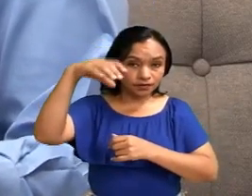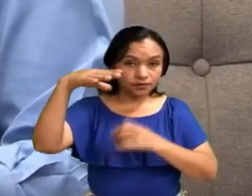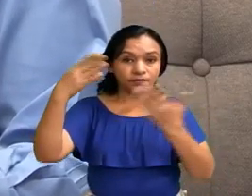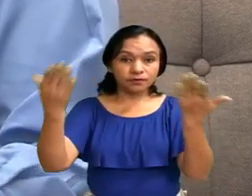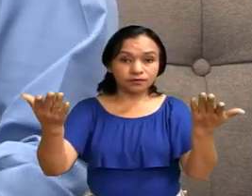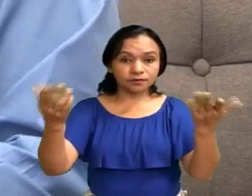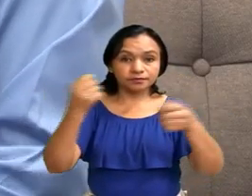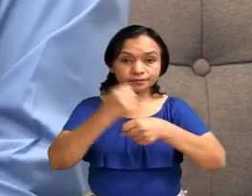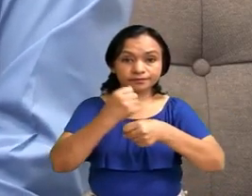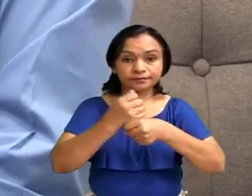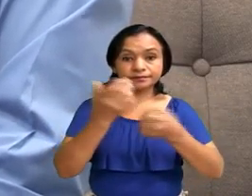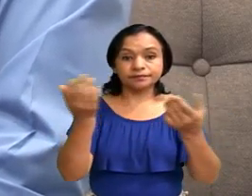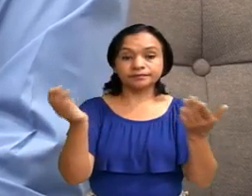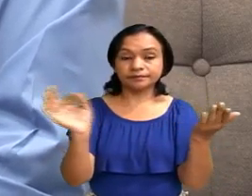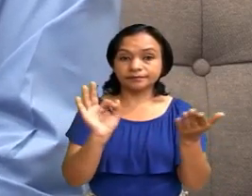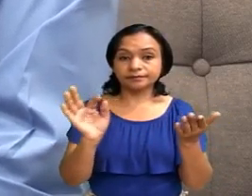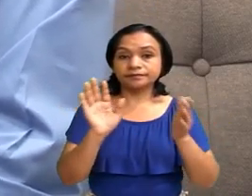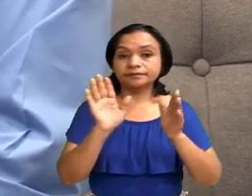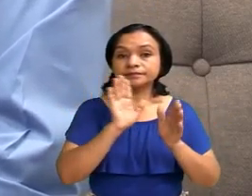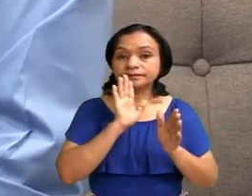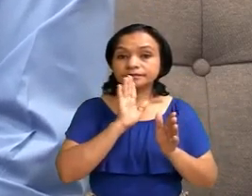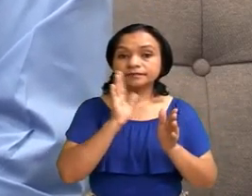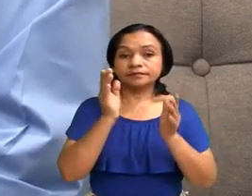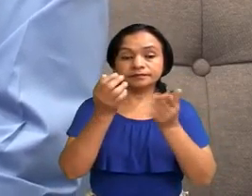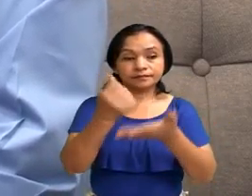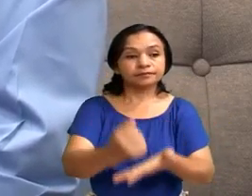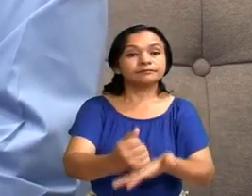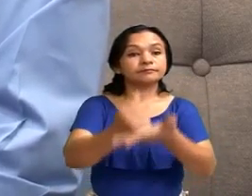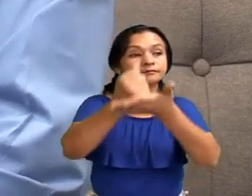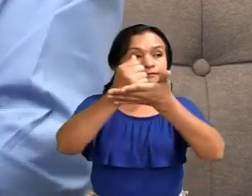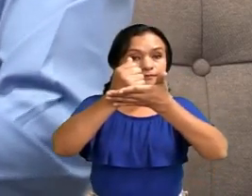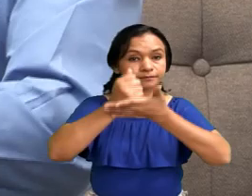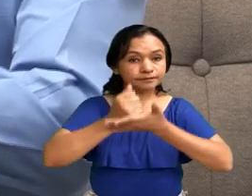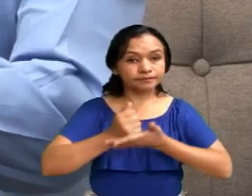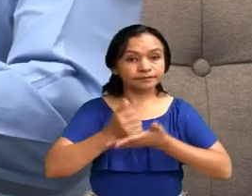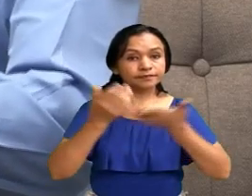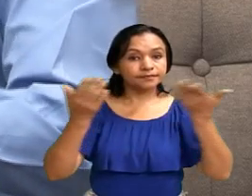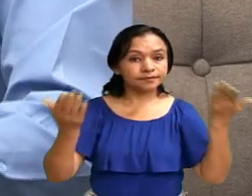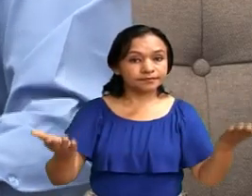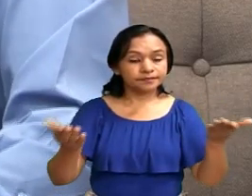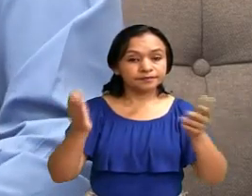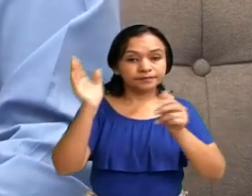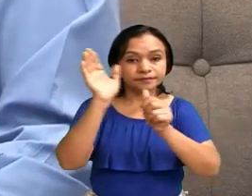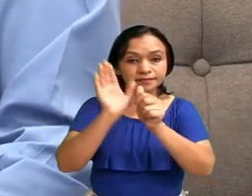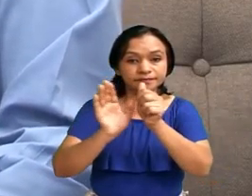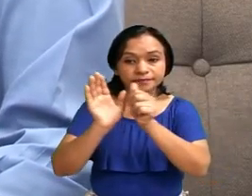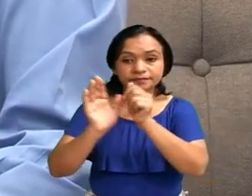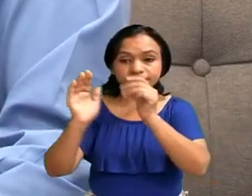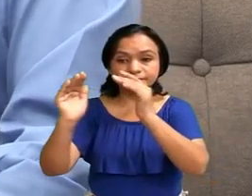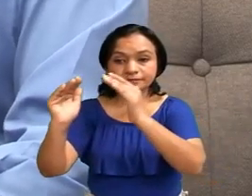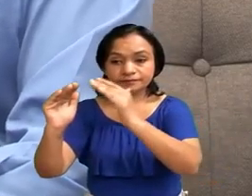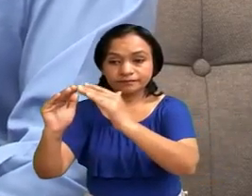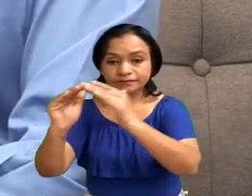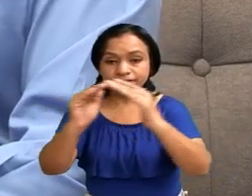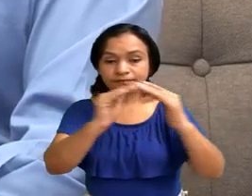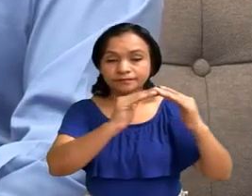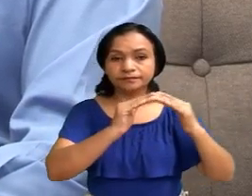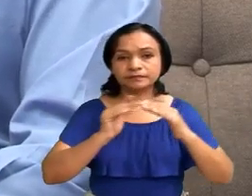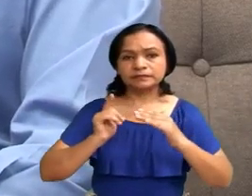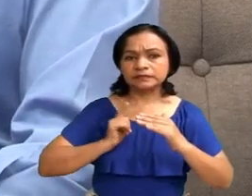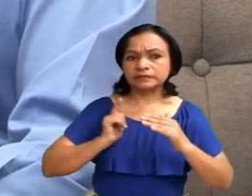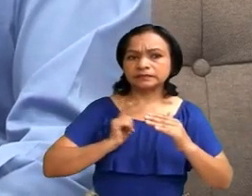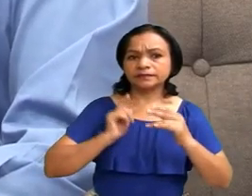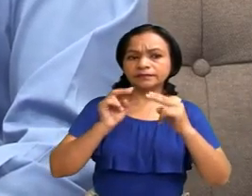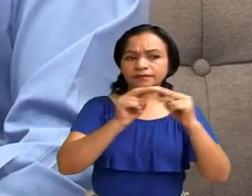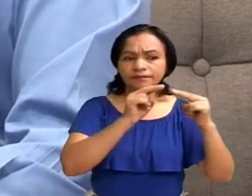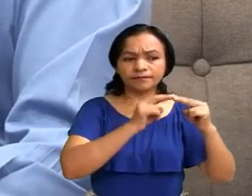de esa forma, ¿no? Entonces, eso nos permite, cada comunidad, acordate que eso lleva todo un contacto